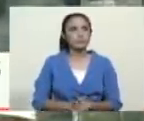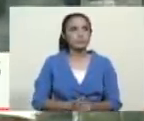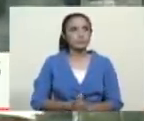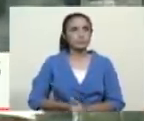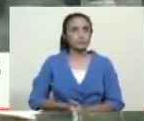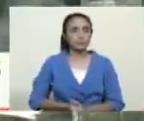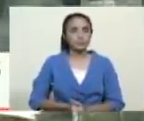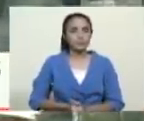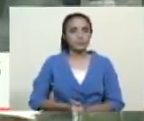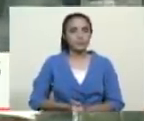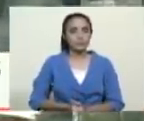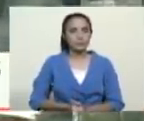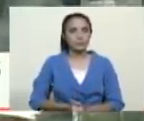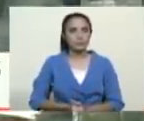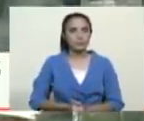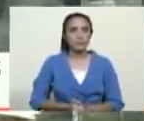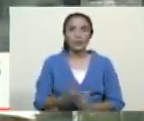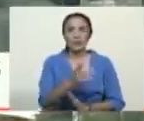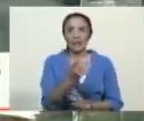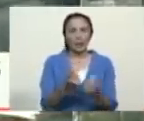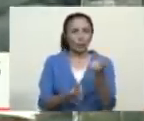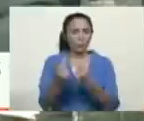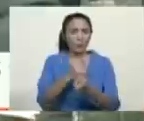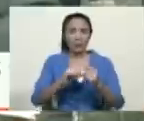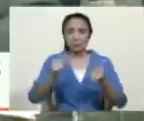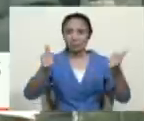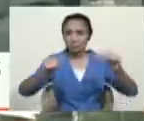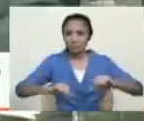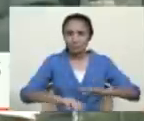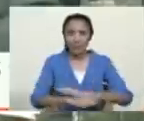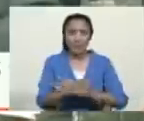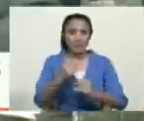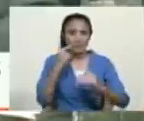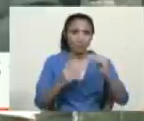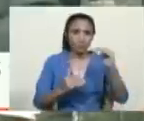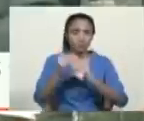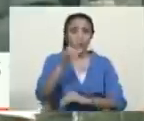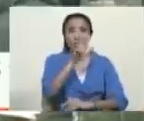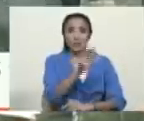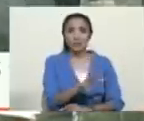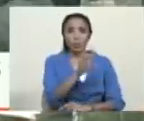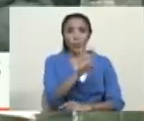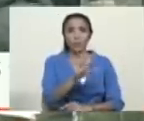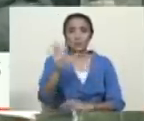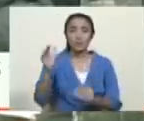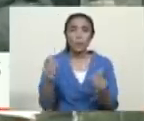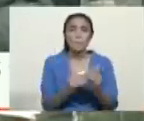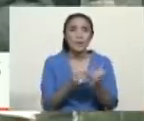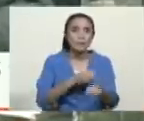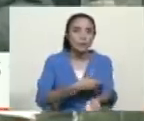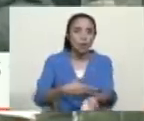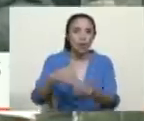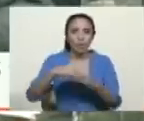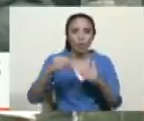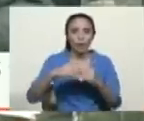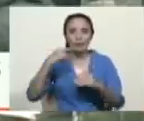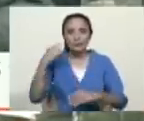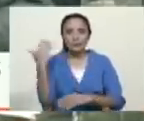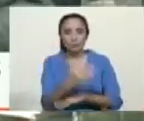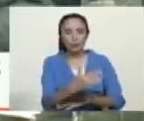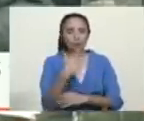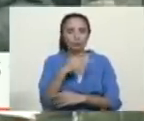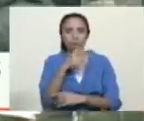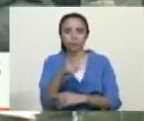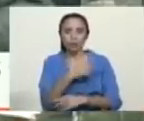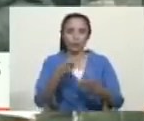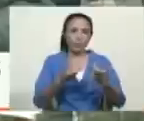Los daños a la economía de Venezuela ascienden a 345 mil millones de dólares por estas sanciones, pero de